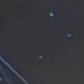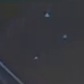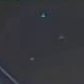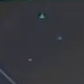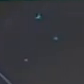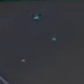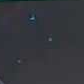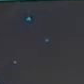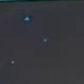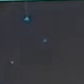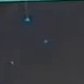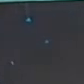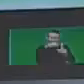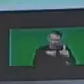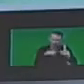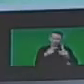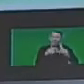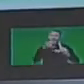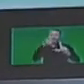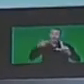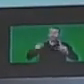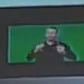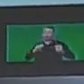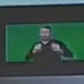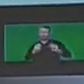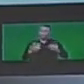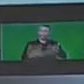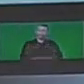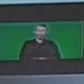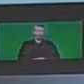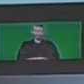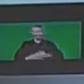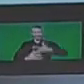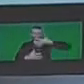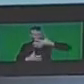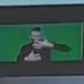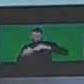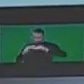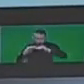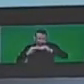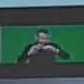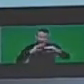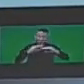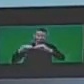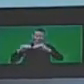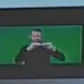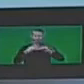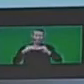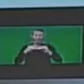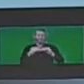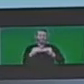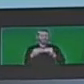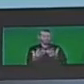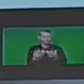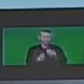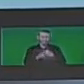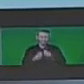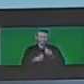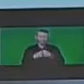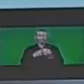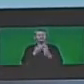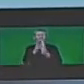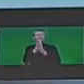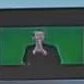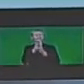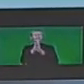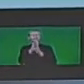5 invitados. Antes de darles paso a ellos, quiero traer a colación unos mensajes claves de la conferencia que en la